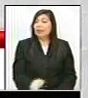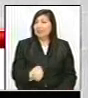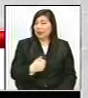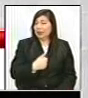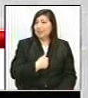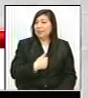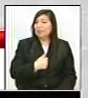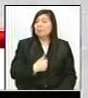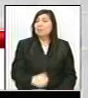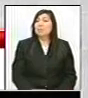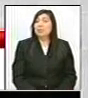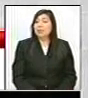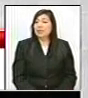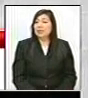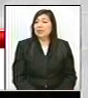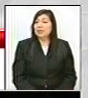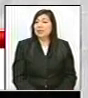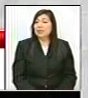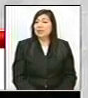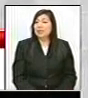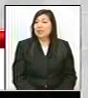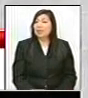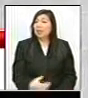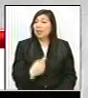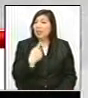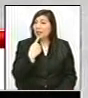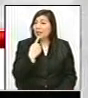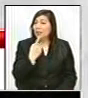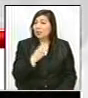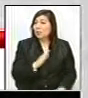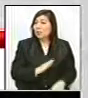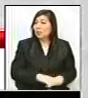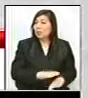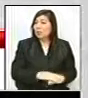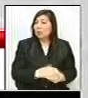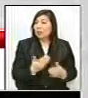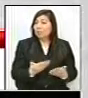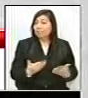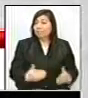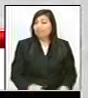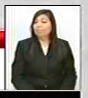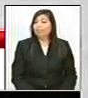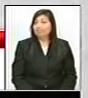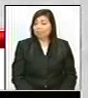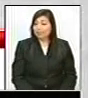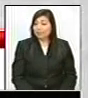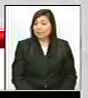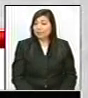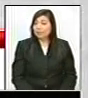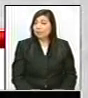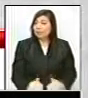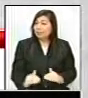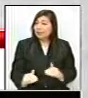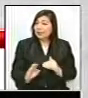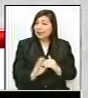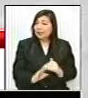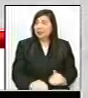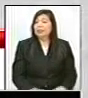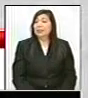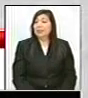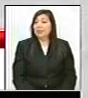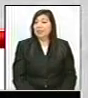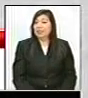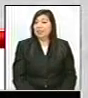Asimismo, ya quiero adelantarme ya también sobre un hecho que o la violación de una garantía que está vinculada a este